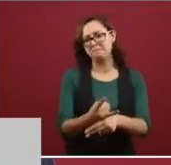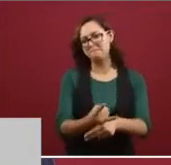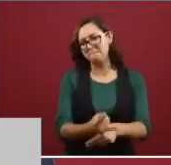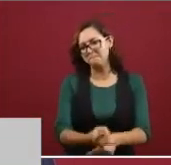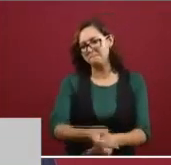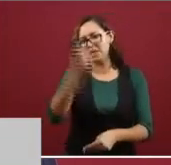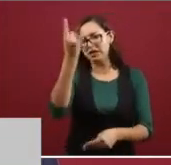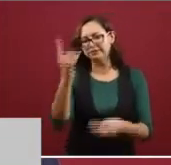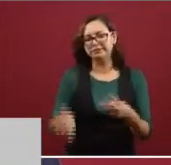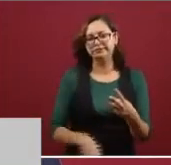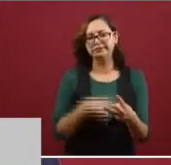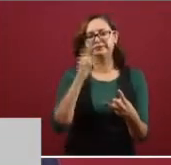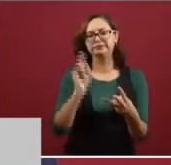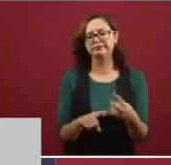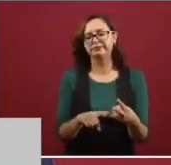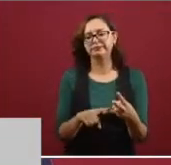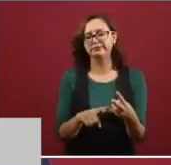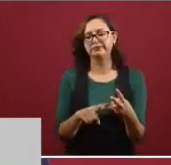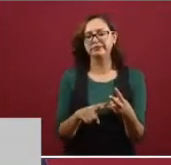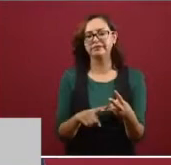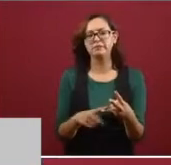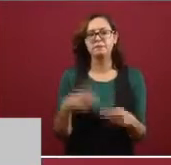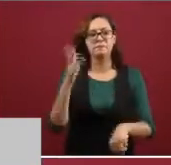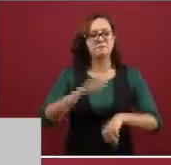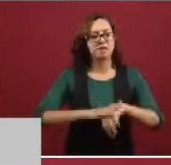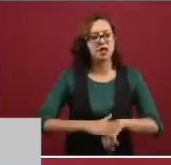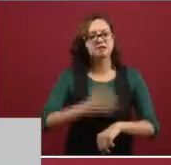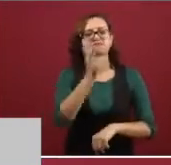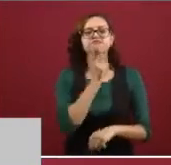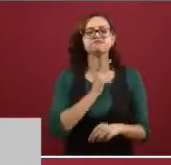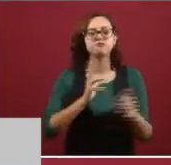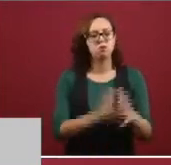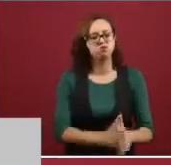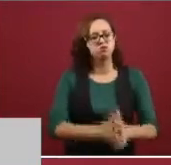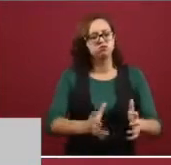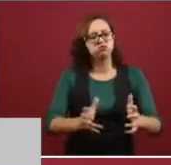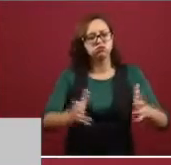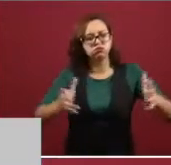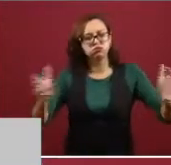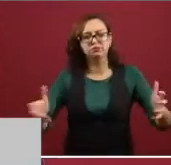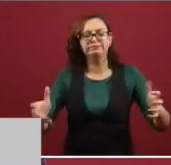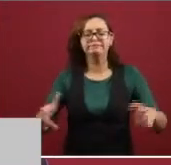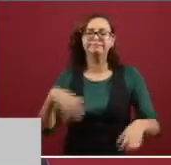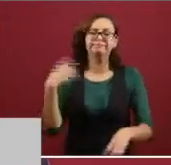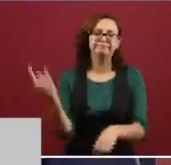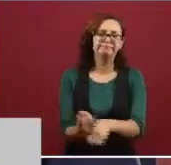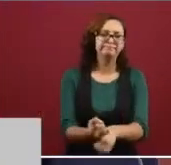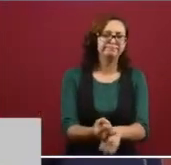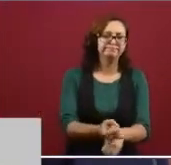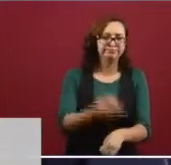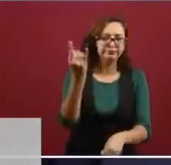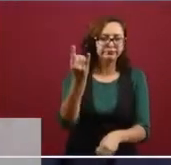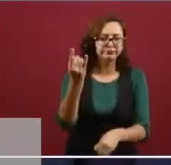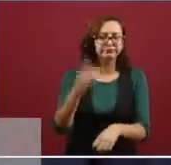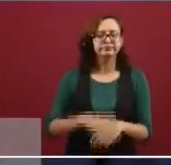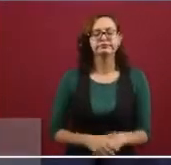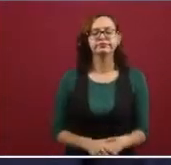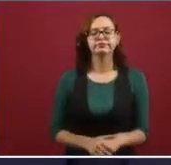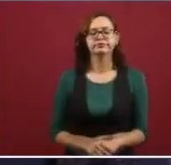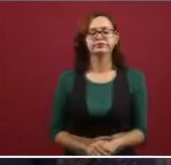Hay ya 800.000 jóvenes trabajando en el programa Jóvenes Emprendiendo el Futuro y 200.000 campesinos en el programa Sembrando